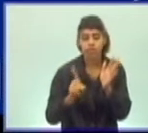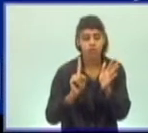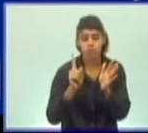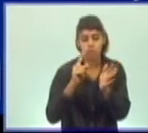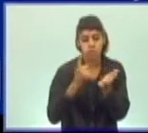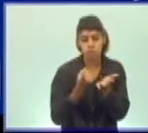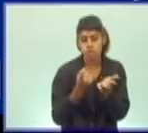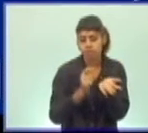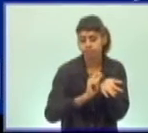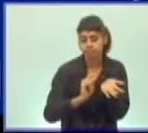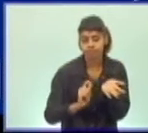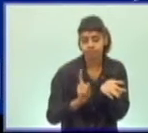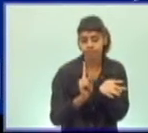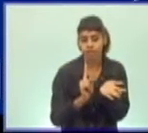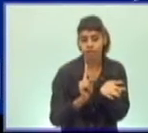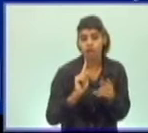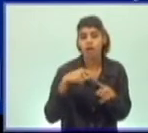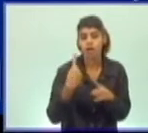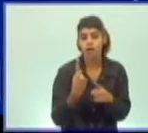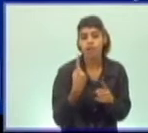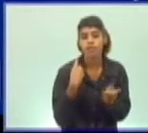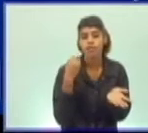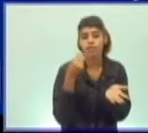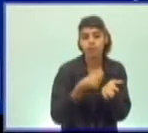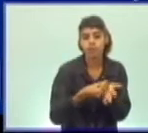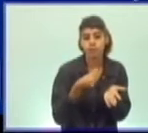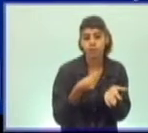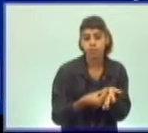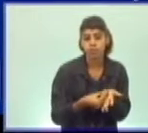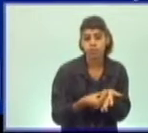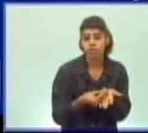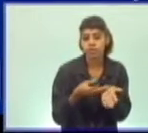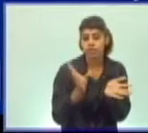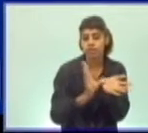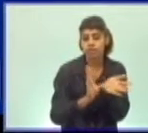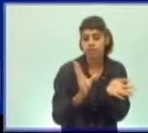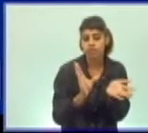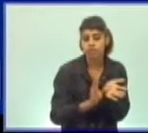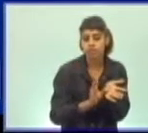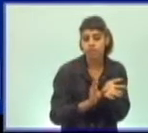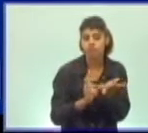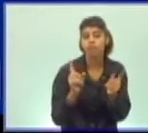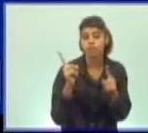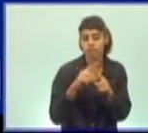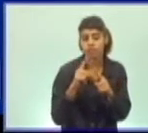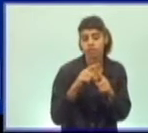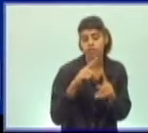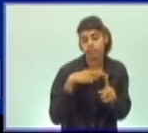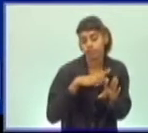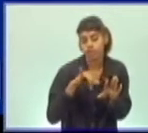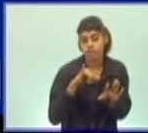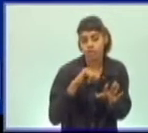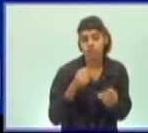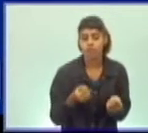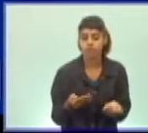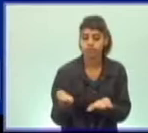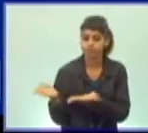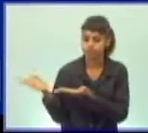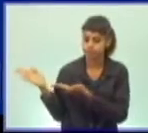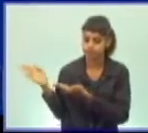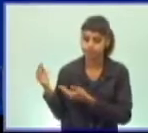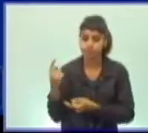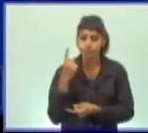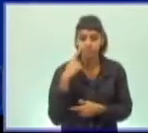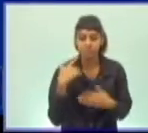aparece en su libro de texto y espero que ustedes hayan realizado un estudio independiente donde hayan podido hacer todos estos resúmenes. Ahora